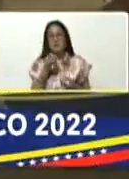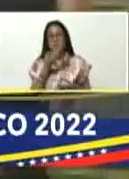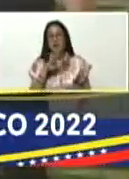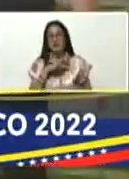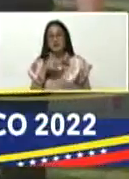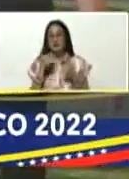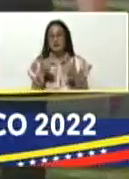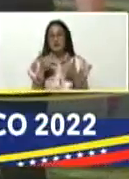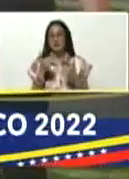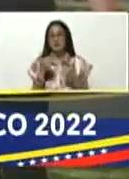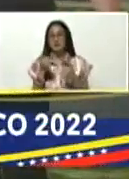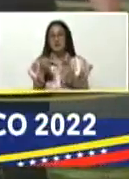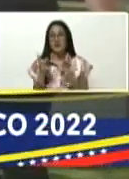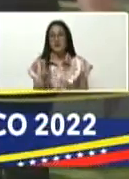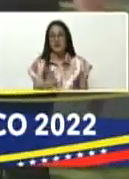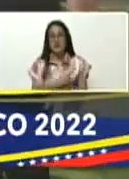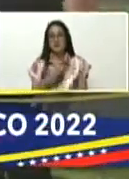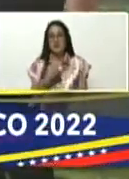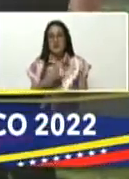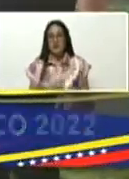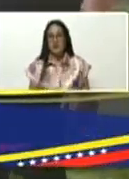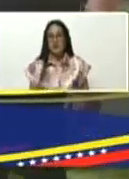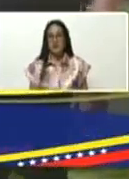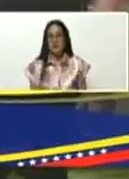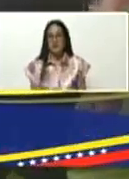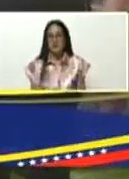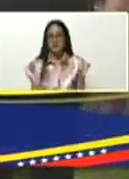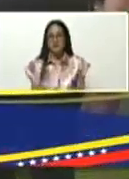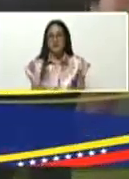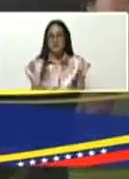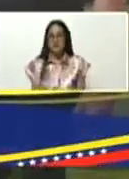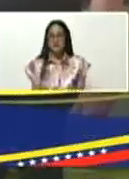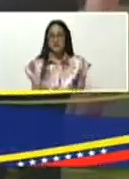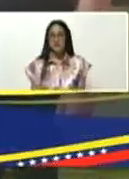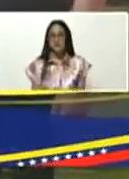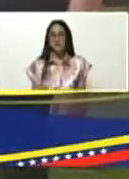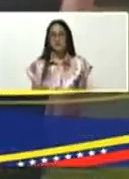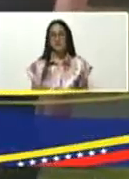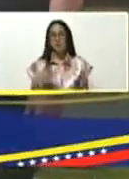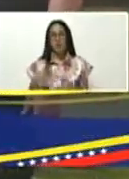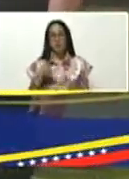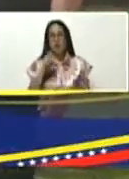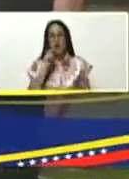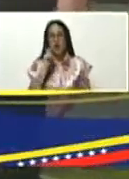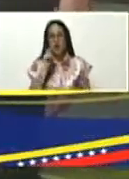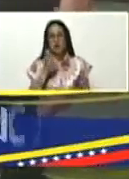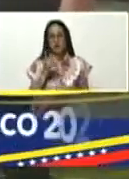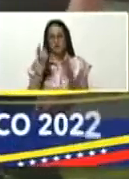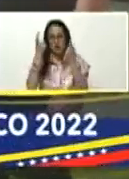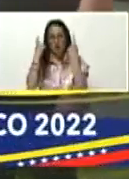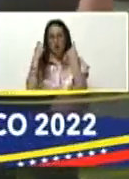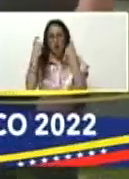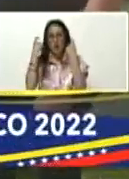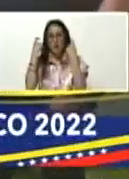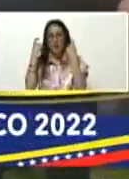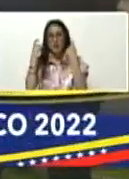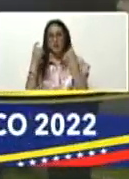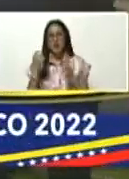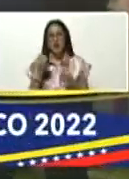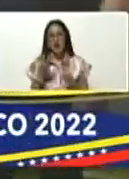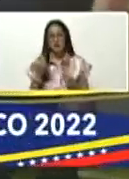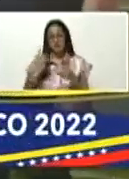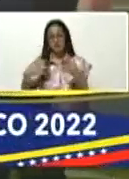Y también tenemos productos cárnicos de nuestros ovejos, como ya que tenemos muchas